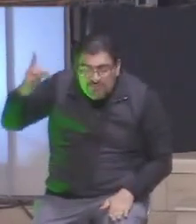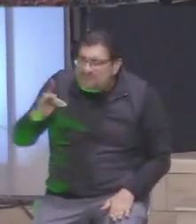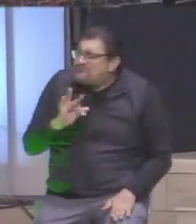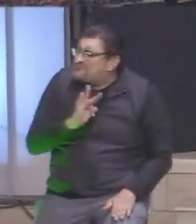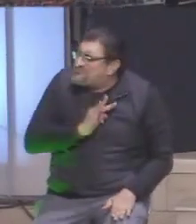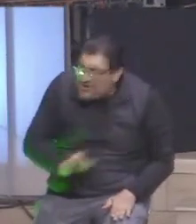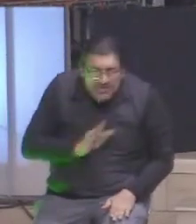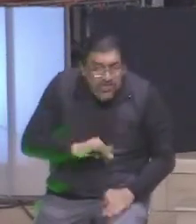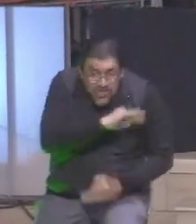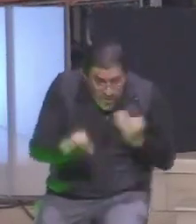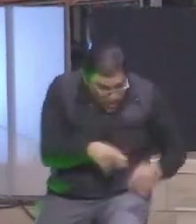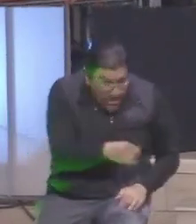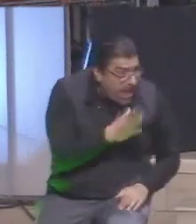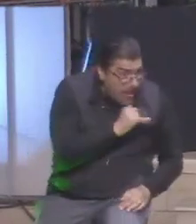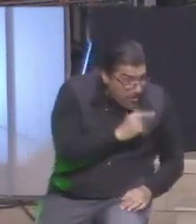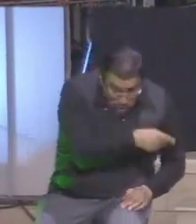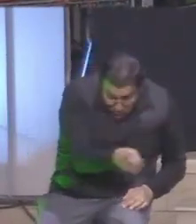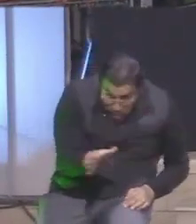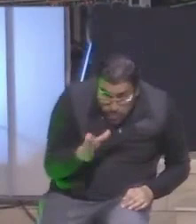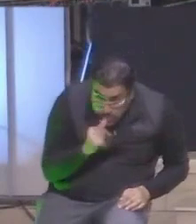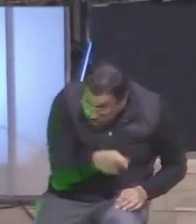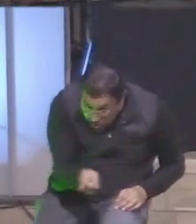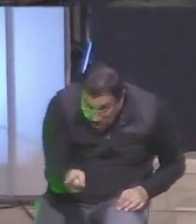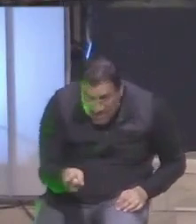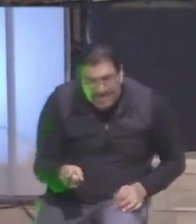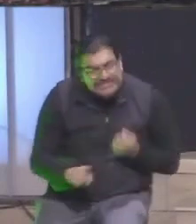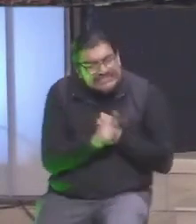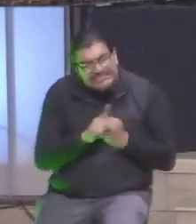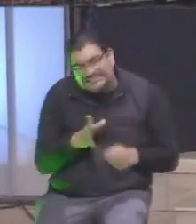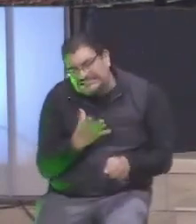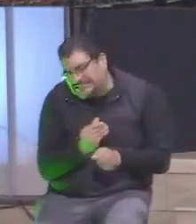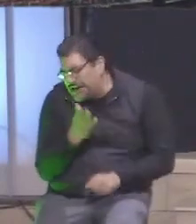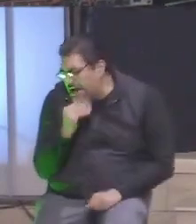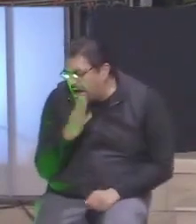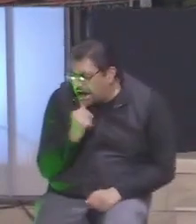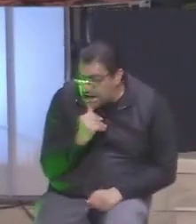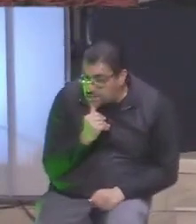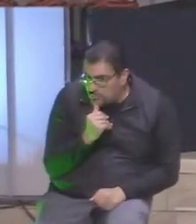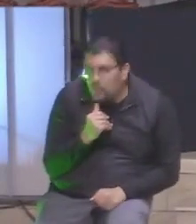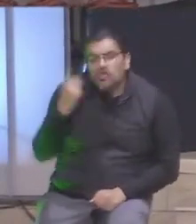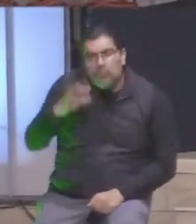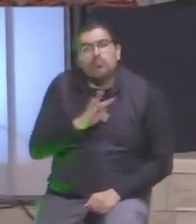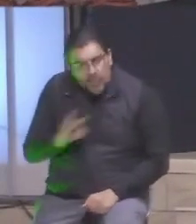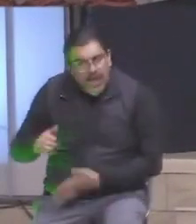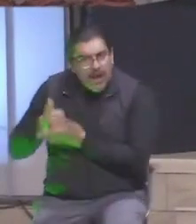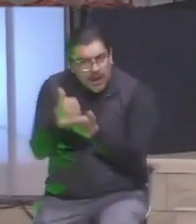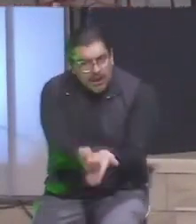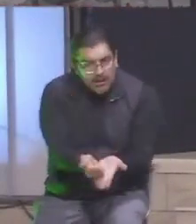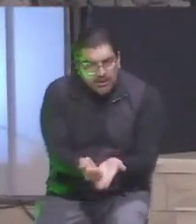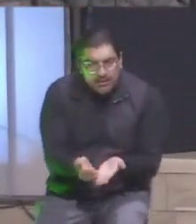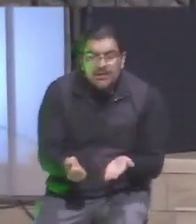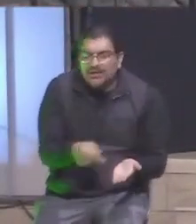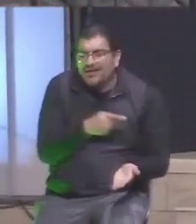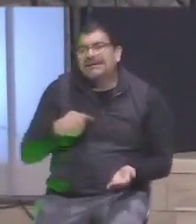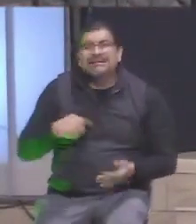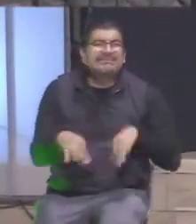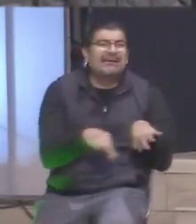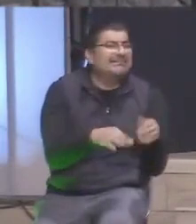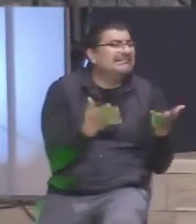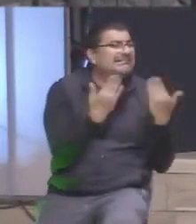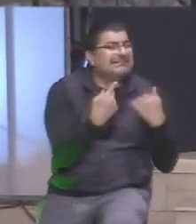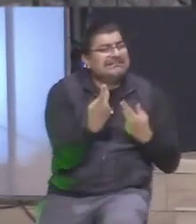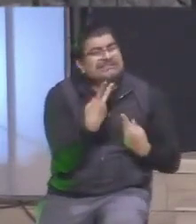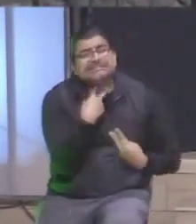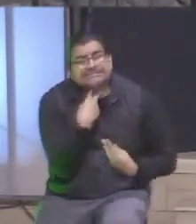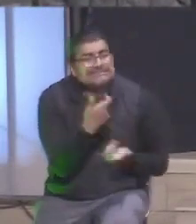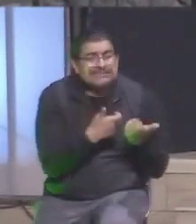todo lo que tú no puedes hacer lo que tú no has podido arreglar él lo puede hacer si no Oye es que yo no sé no encuentro ni trabajo me